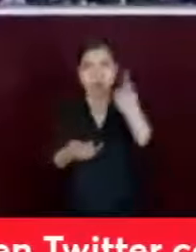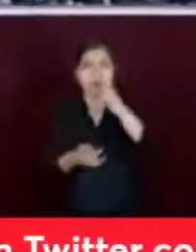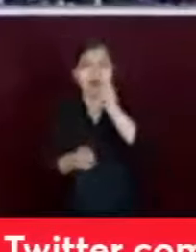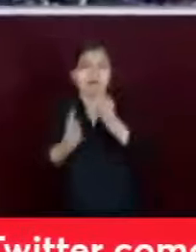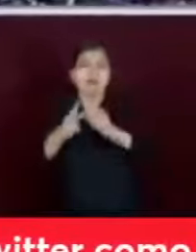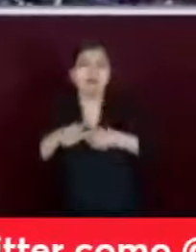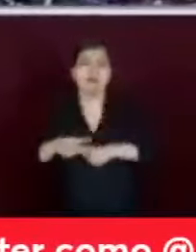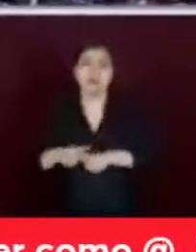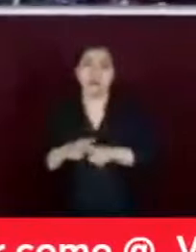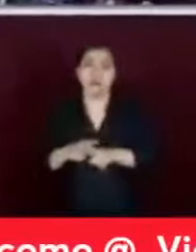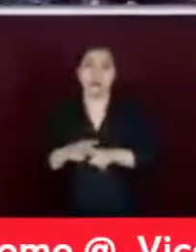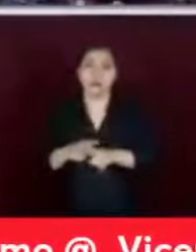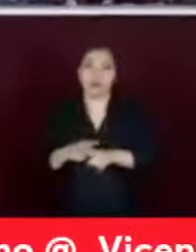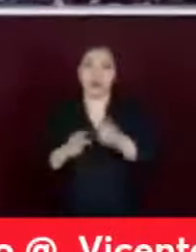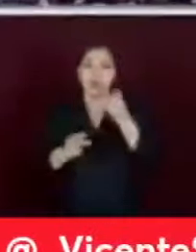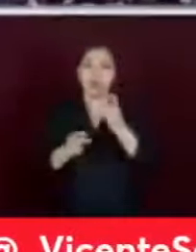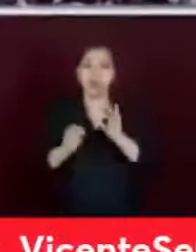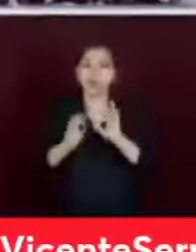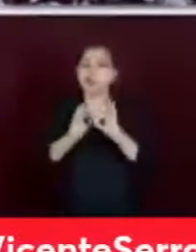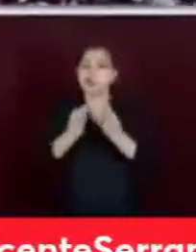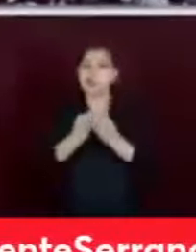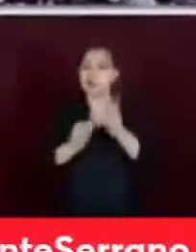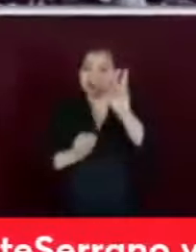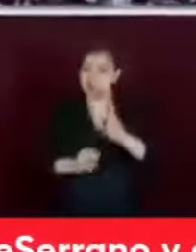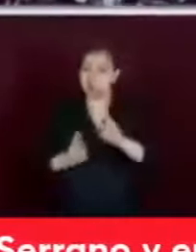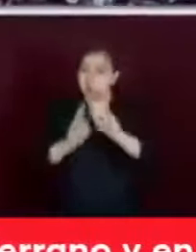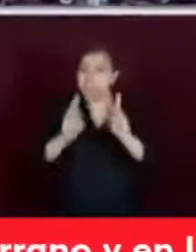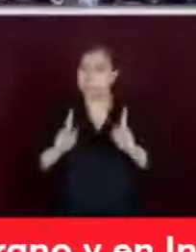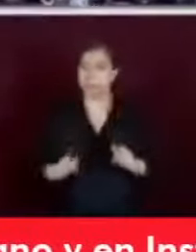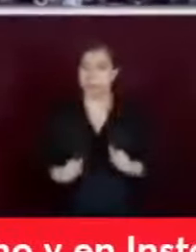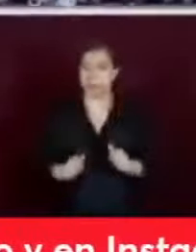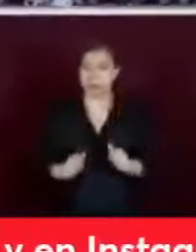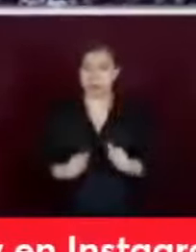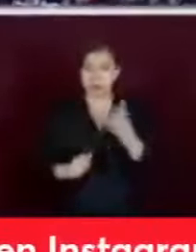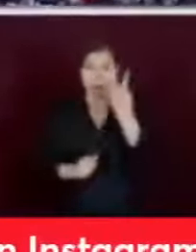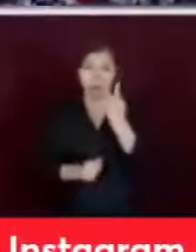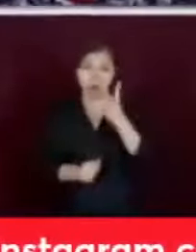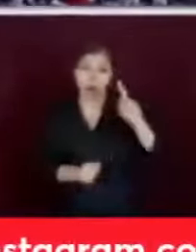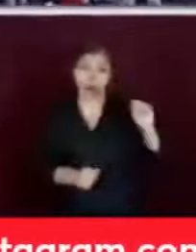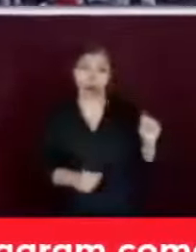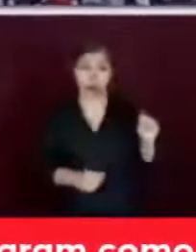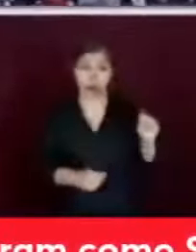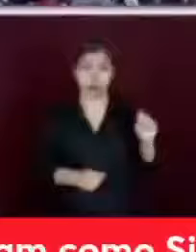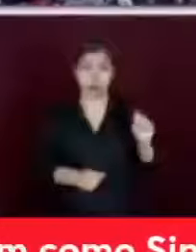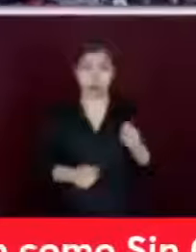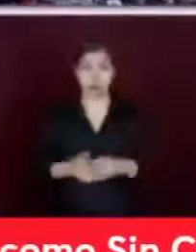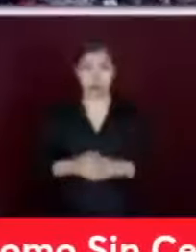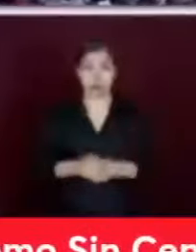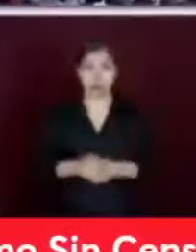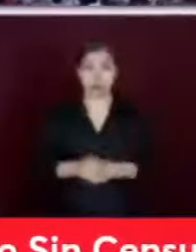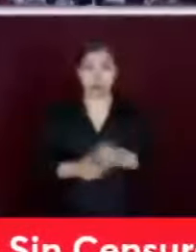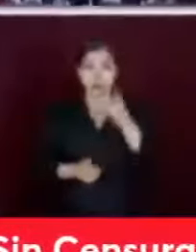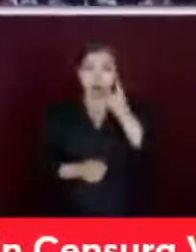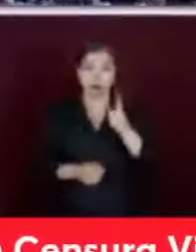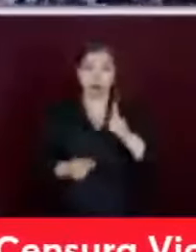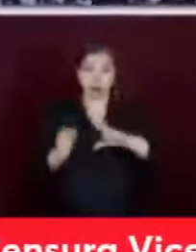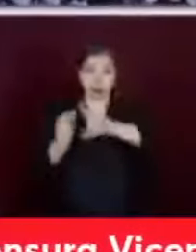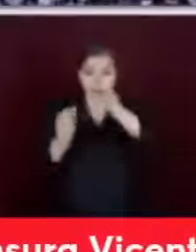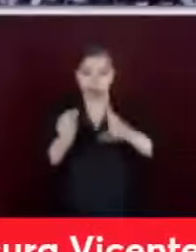iniciar de manera pacífica la cuarta transformación de la